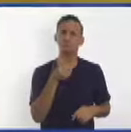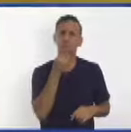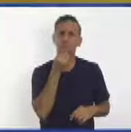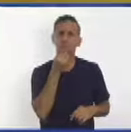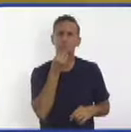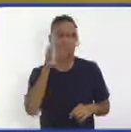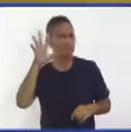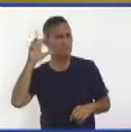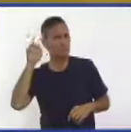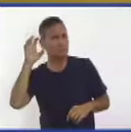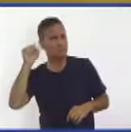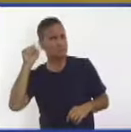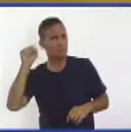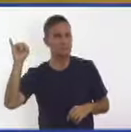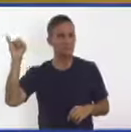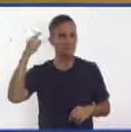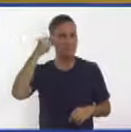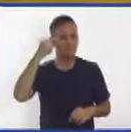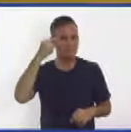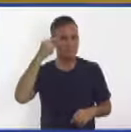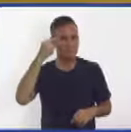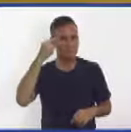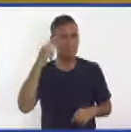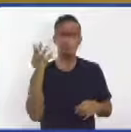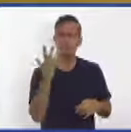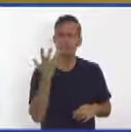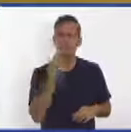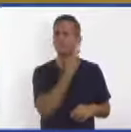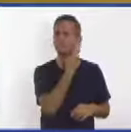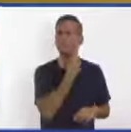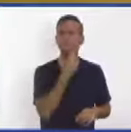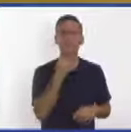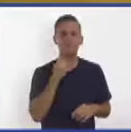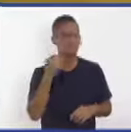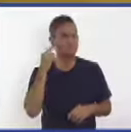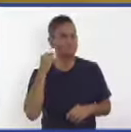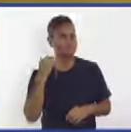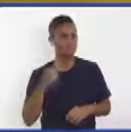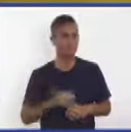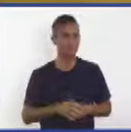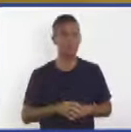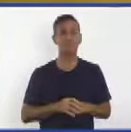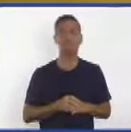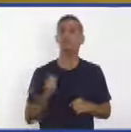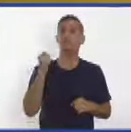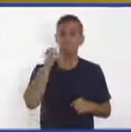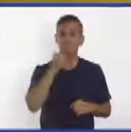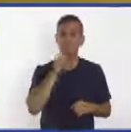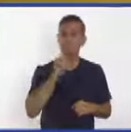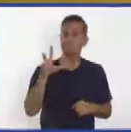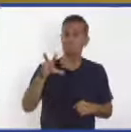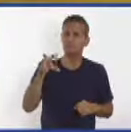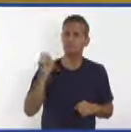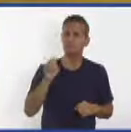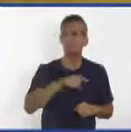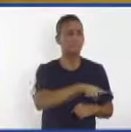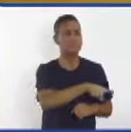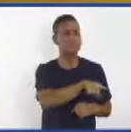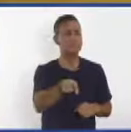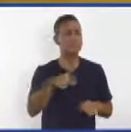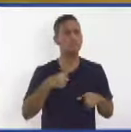puedan ustedes comprender las ideas que nuestro héroe nacional nos